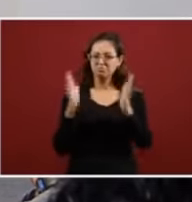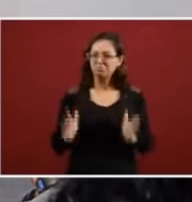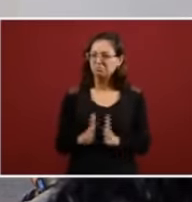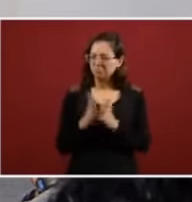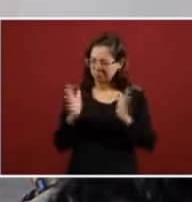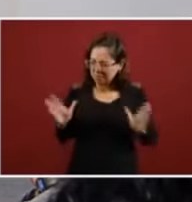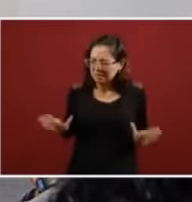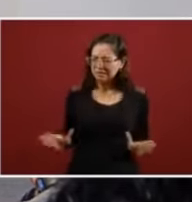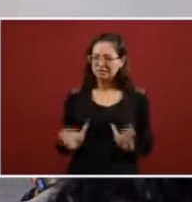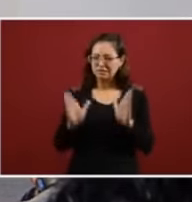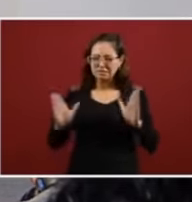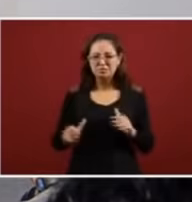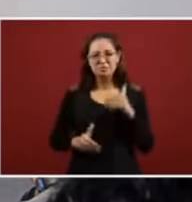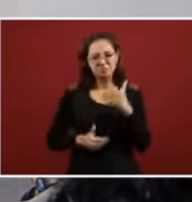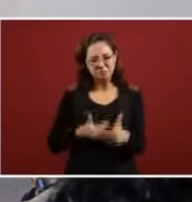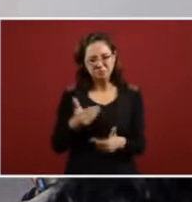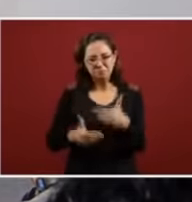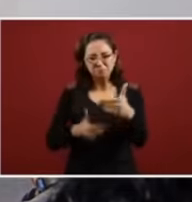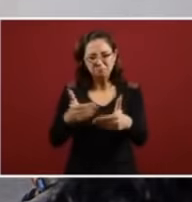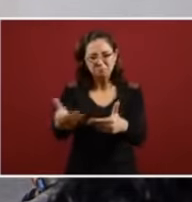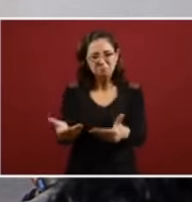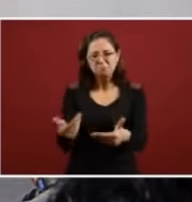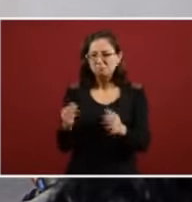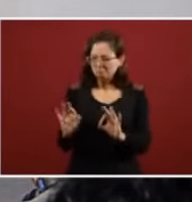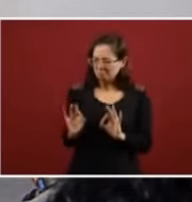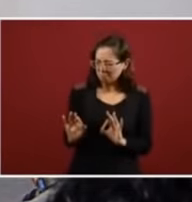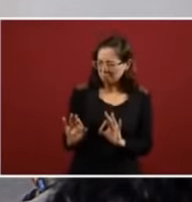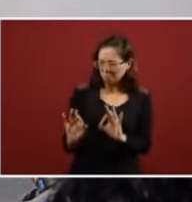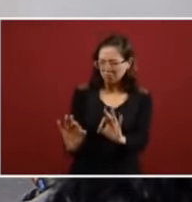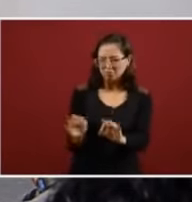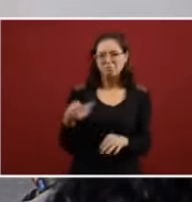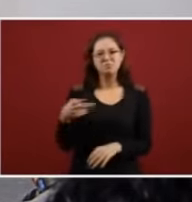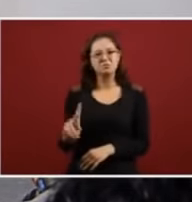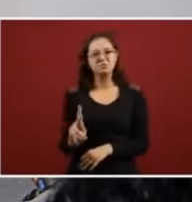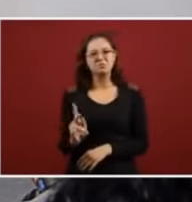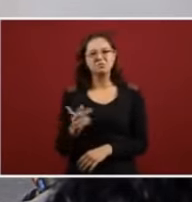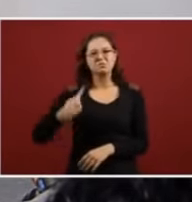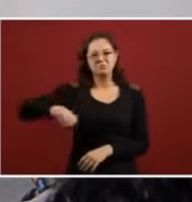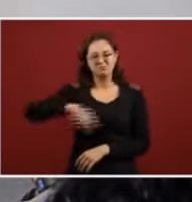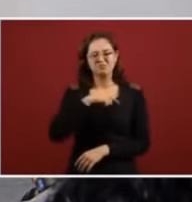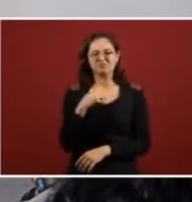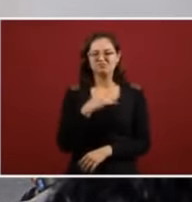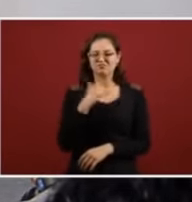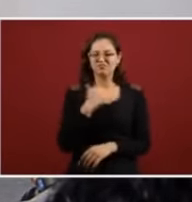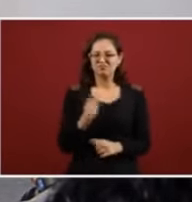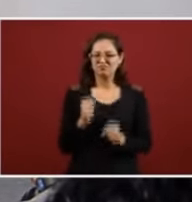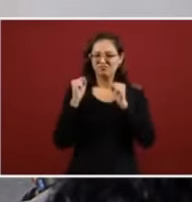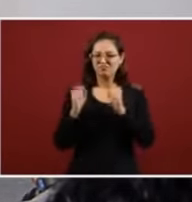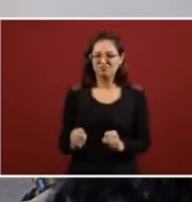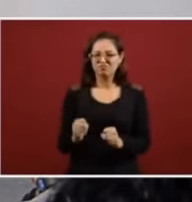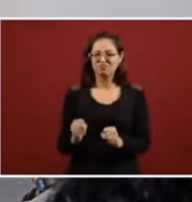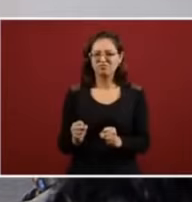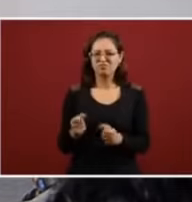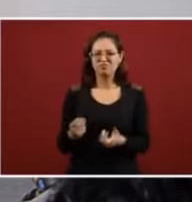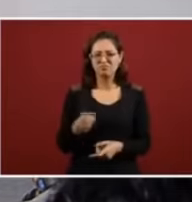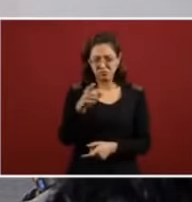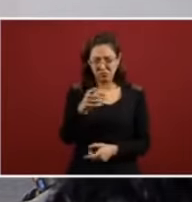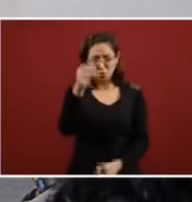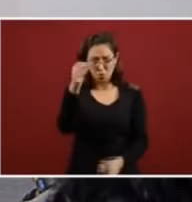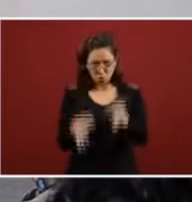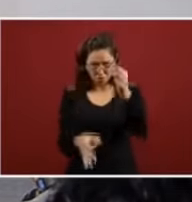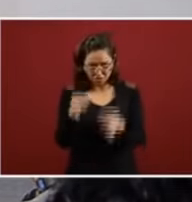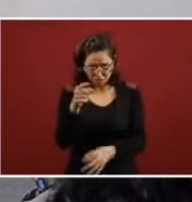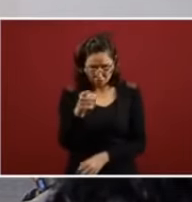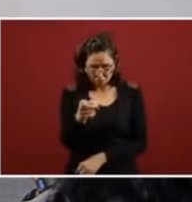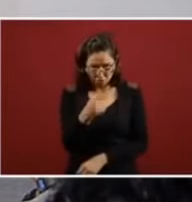seguros yo creo que es algo que se maneja en todo el ánimo del pueblo de méxico que antes de enjuiciarlo a usted hay otros